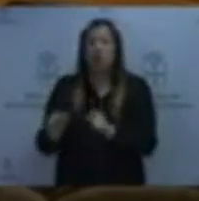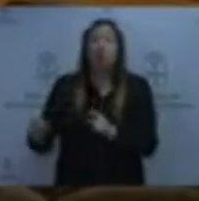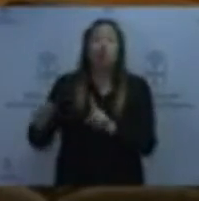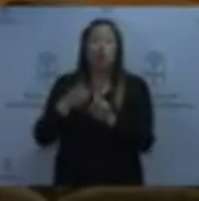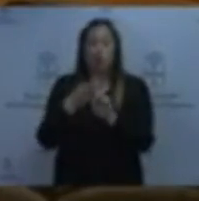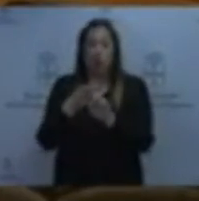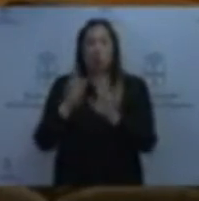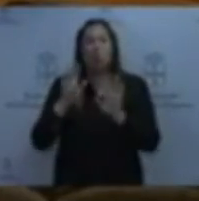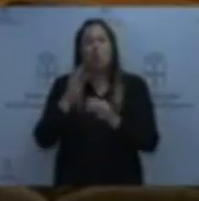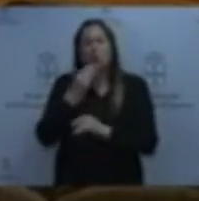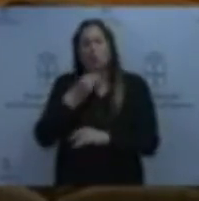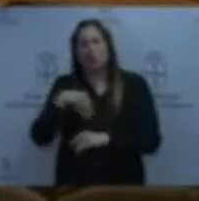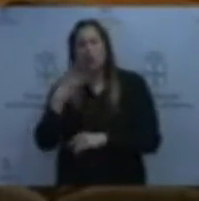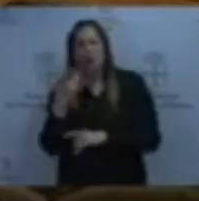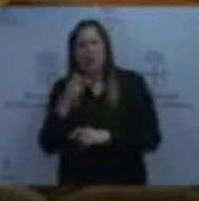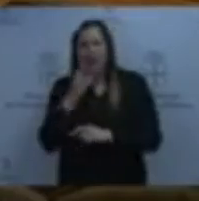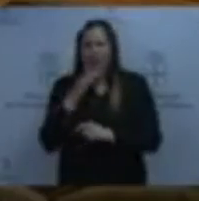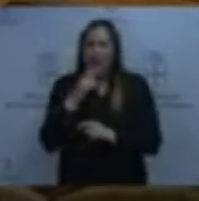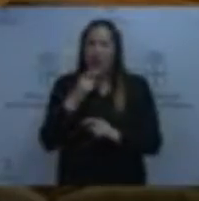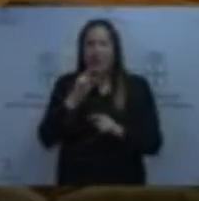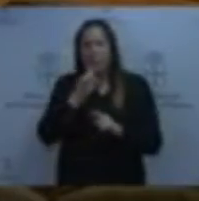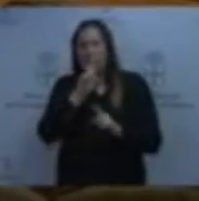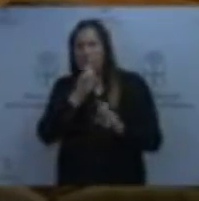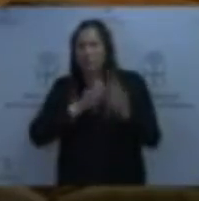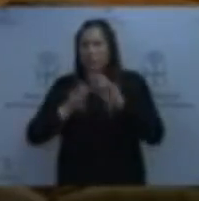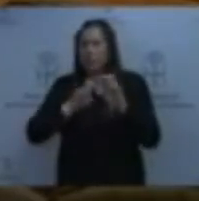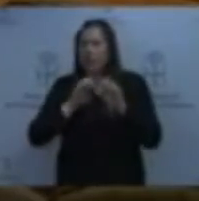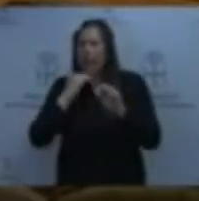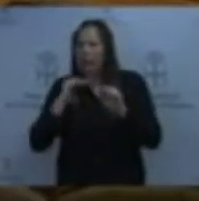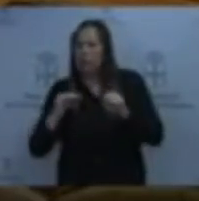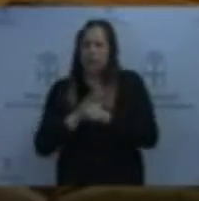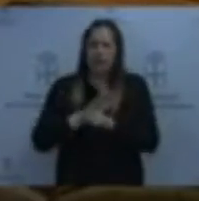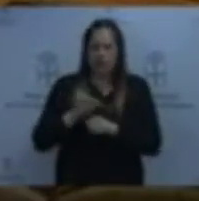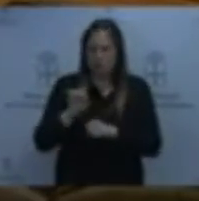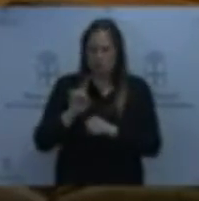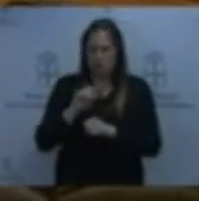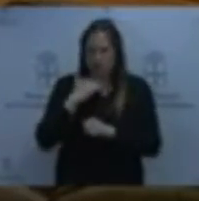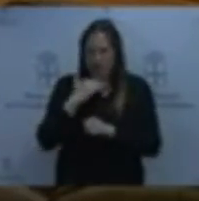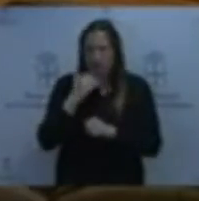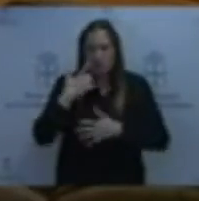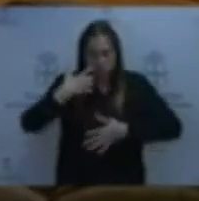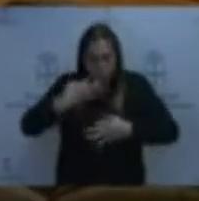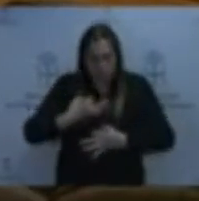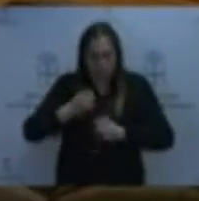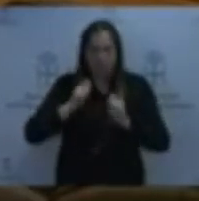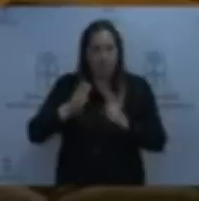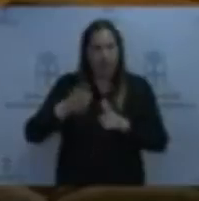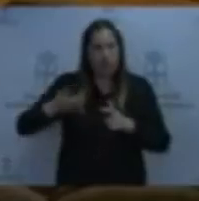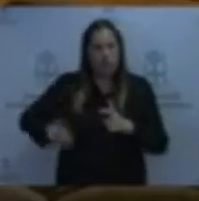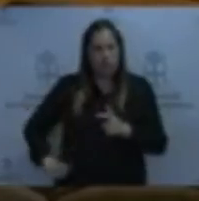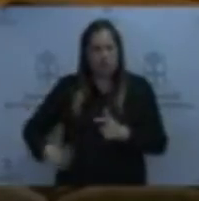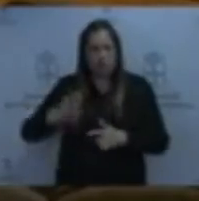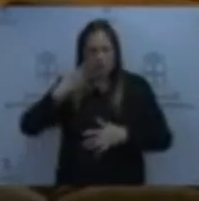acerque una bombona de aire. Lo que pedimos ya que garantice un suministro cierto y que permita a los profesionales tener la seguridad de